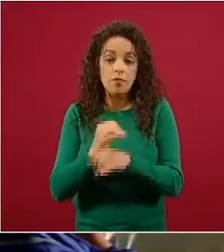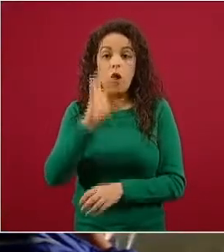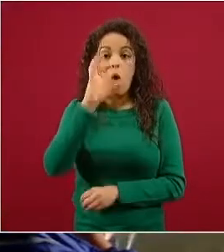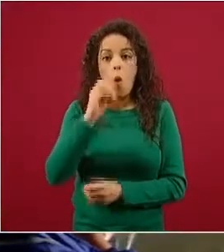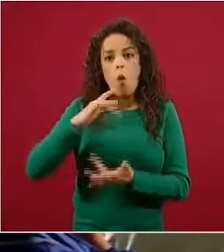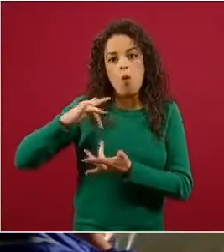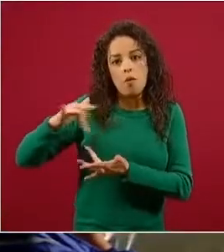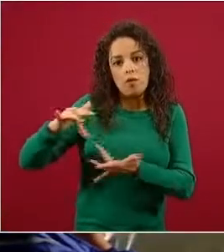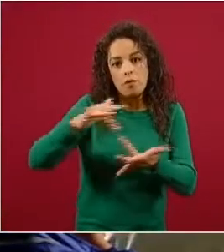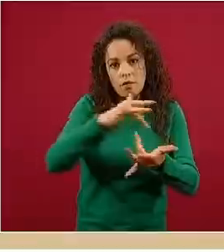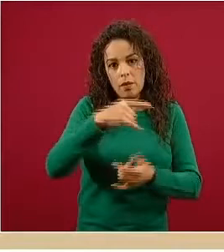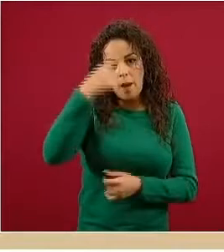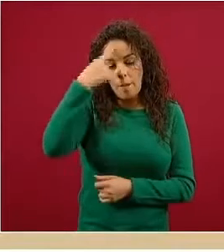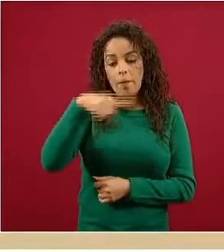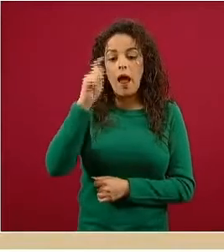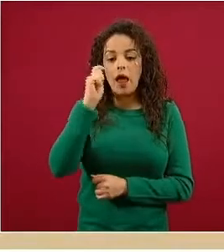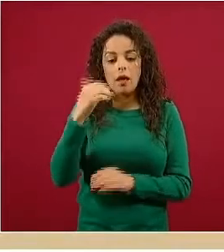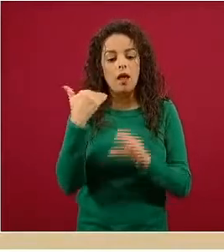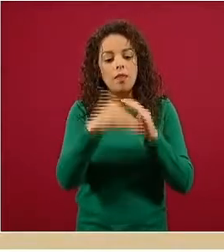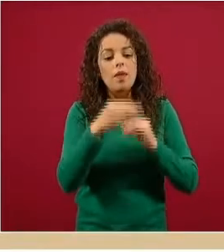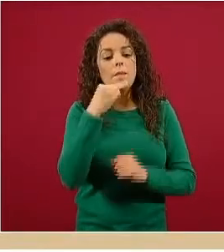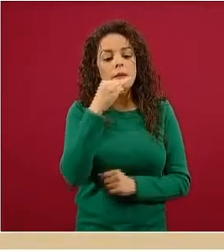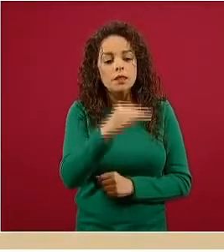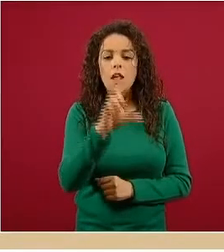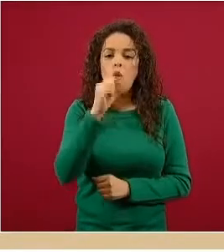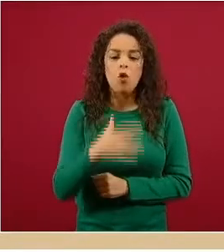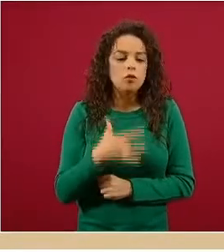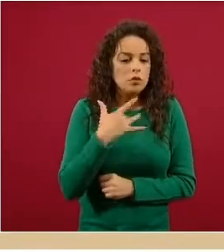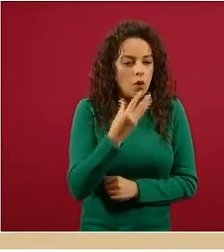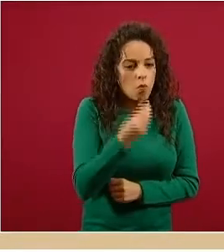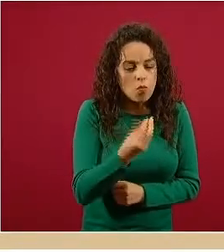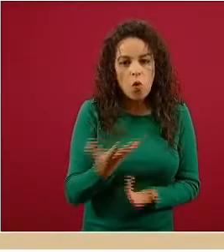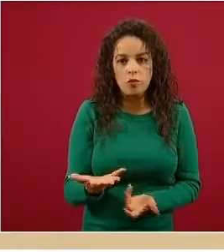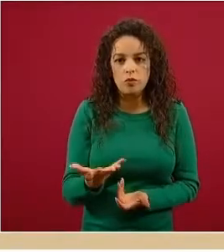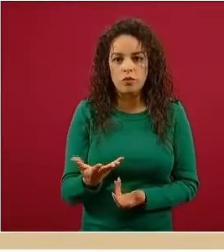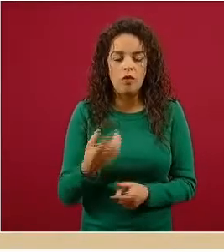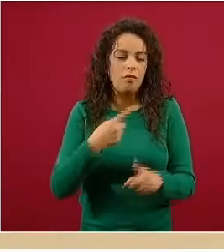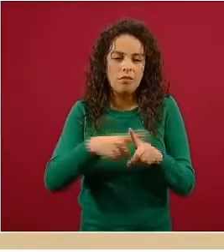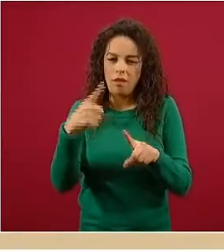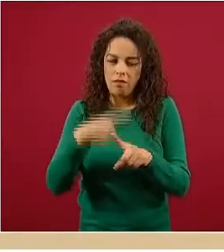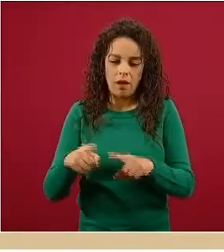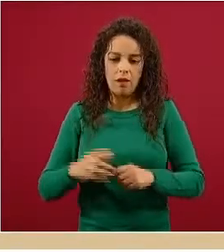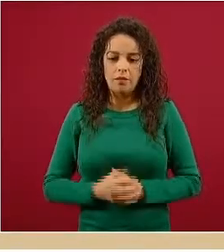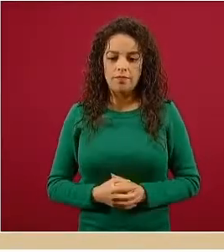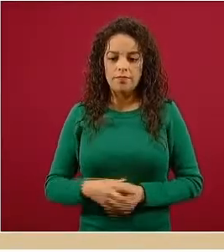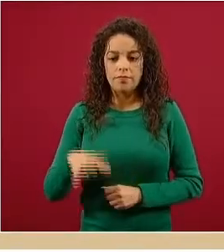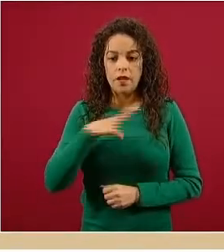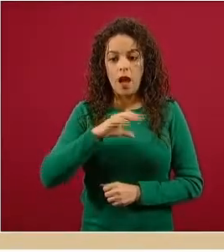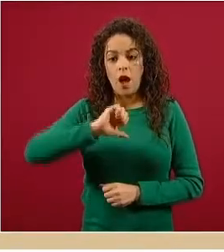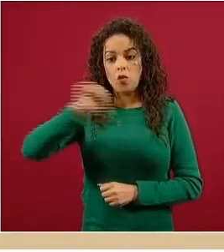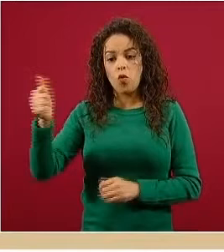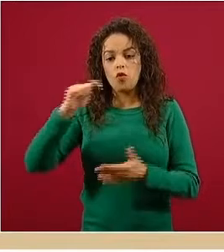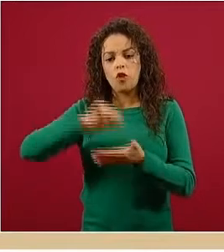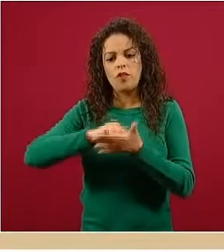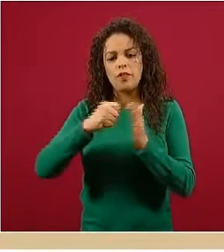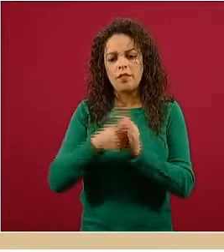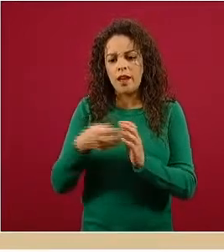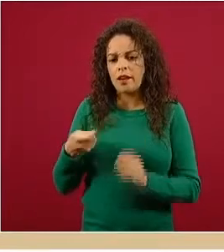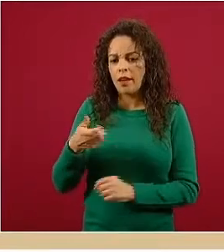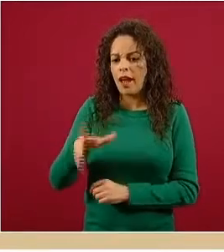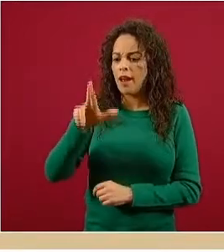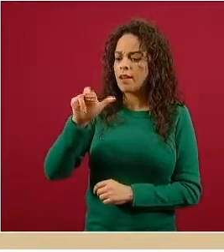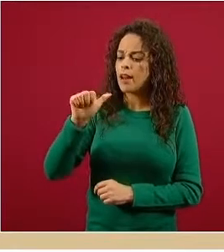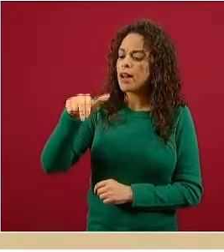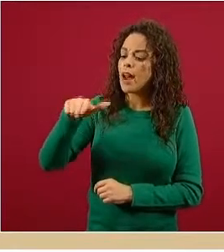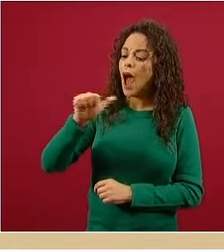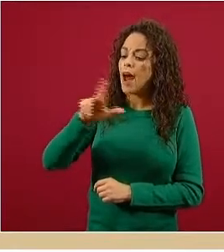duelo y que van a ayudar y promover la expresión de emociones, pueden generar reparación, estabilidad